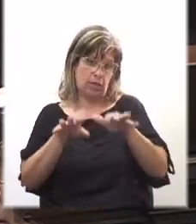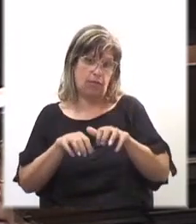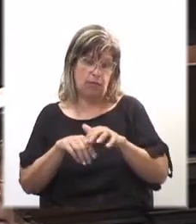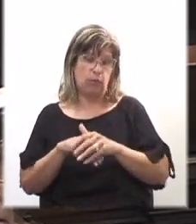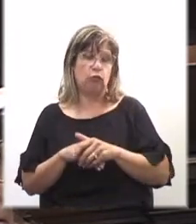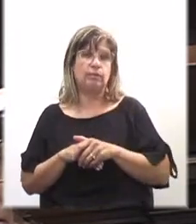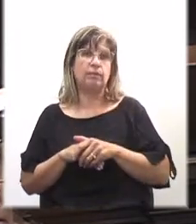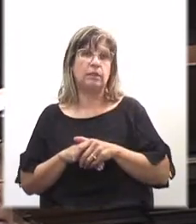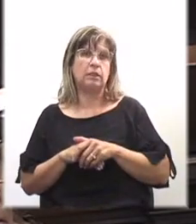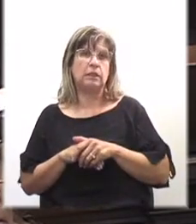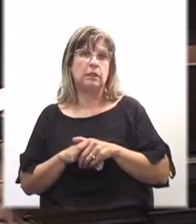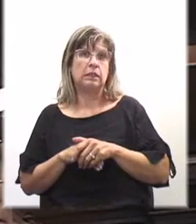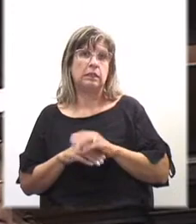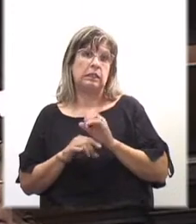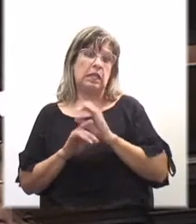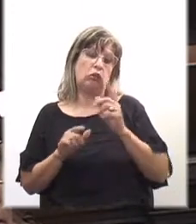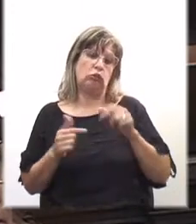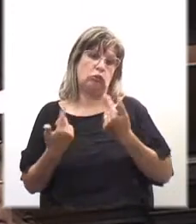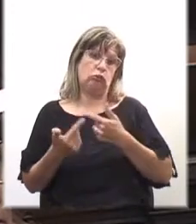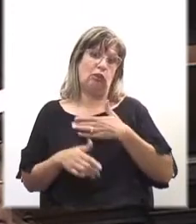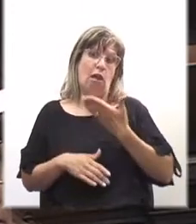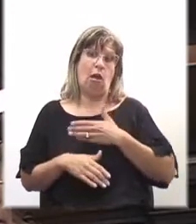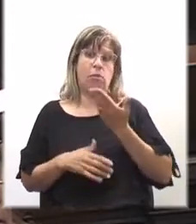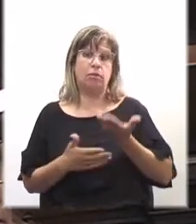Y claro, nos quejamos.